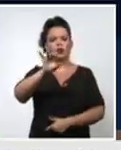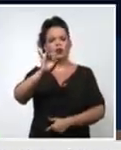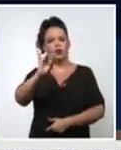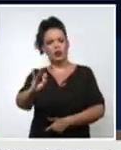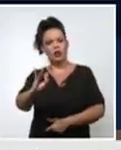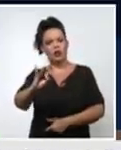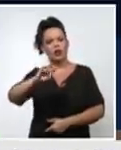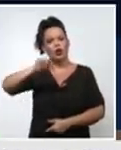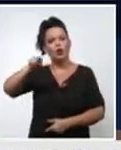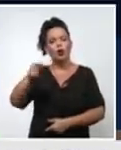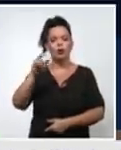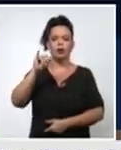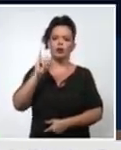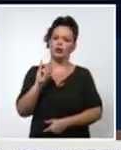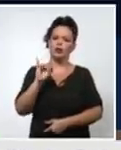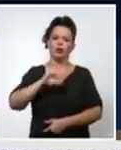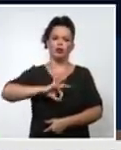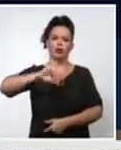57,6%.